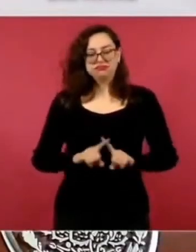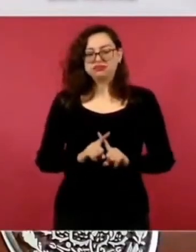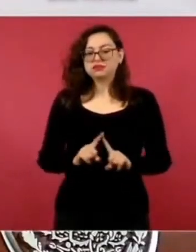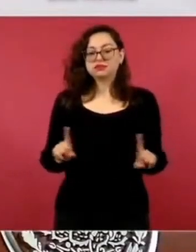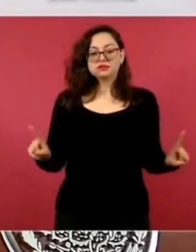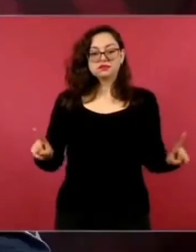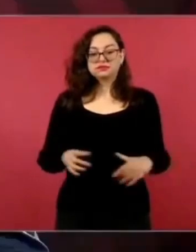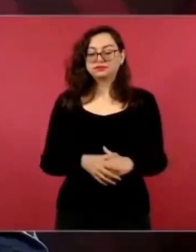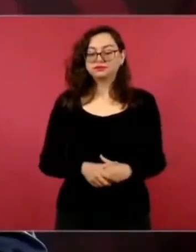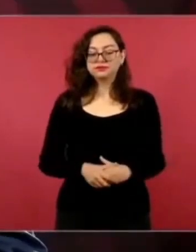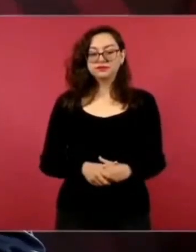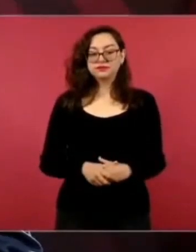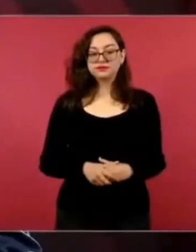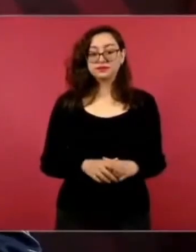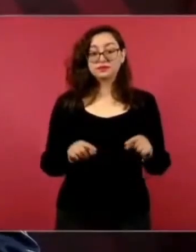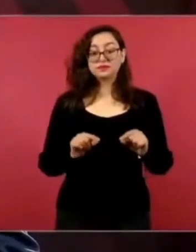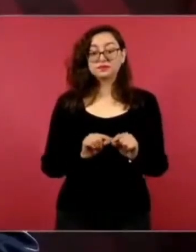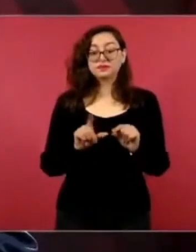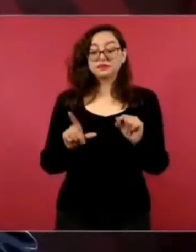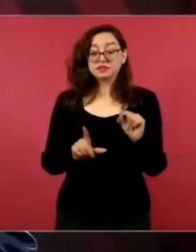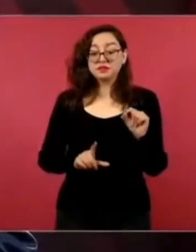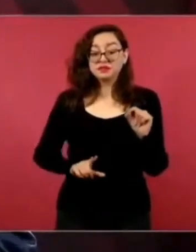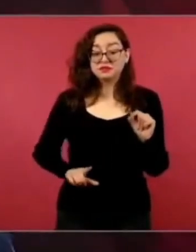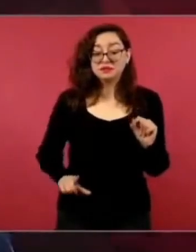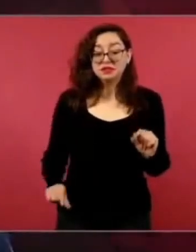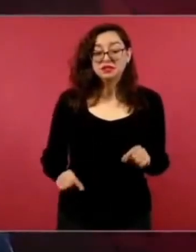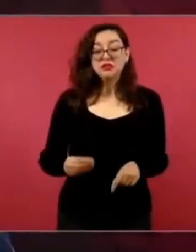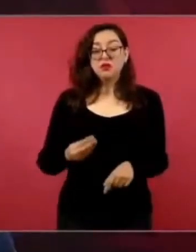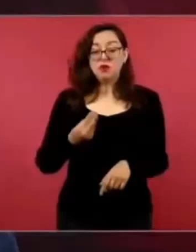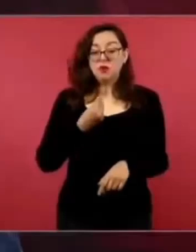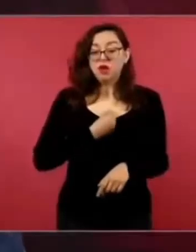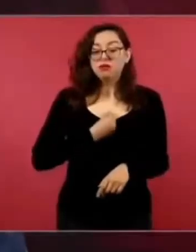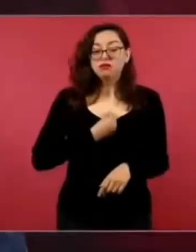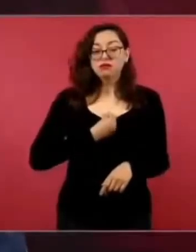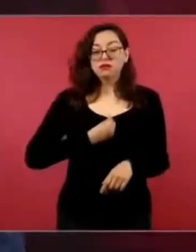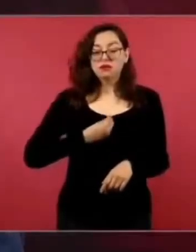nuestro pueblo? ¿Cómo no